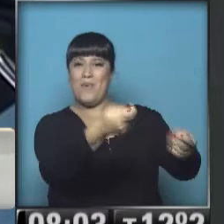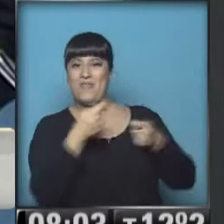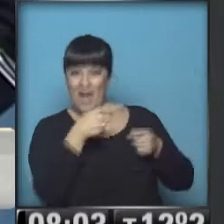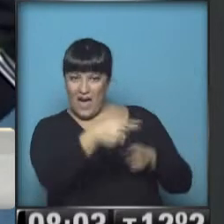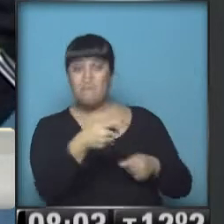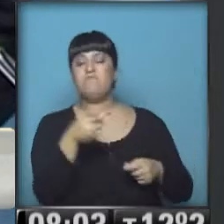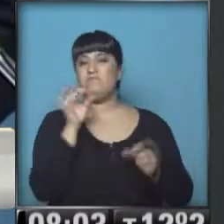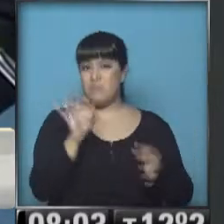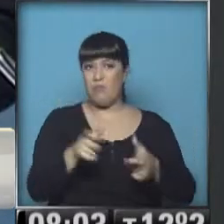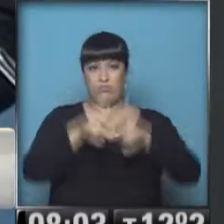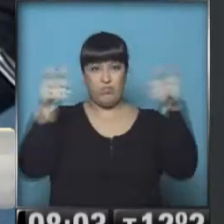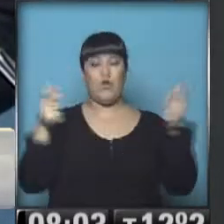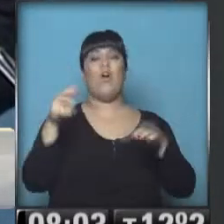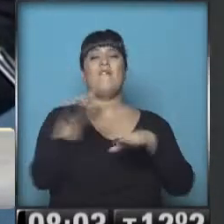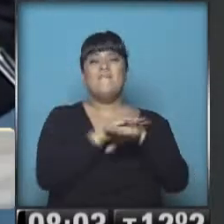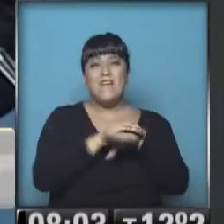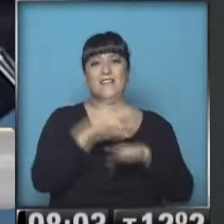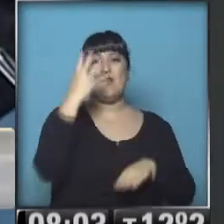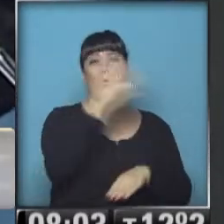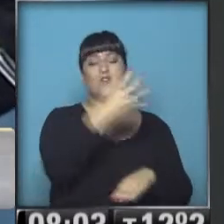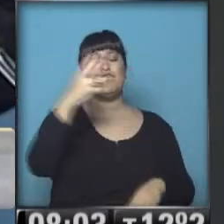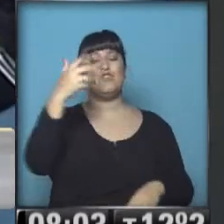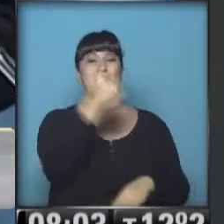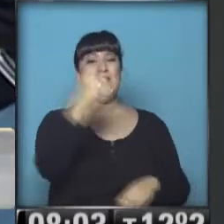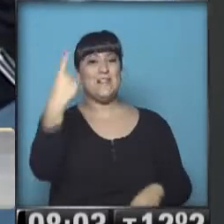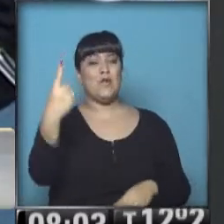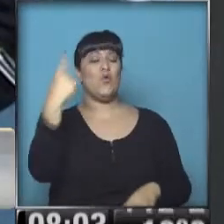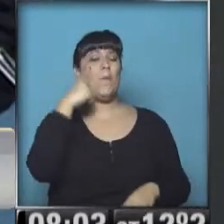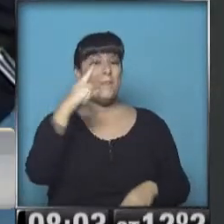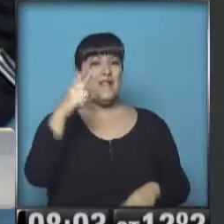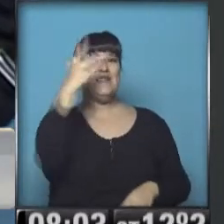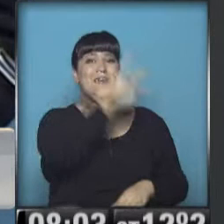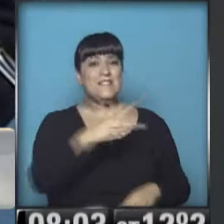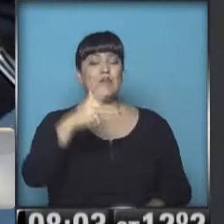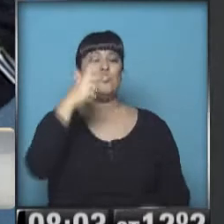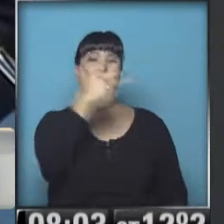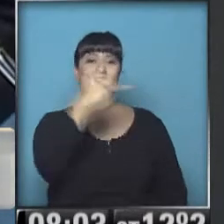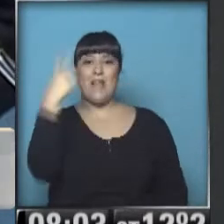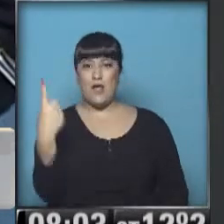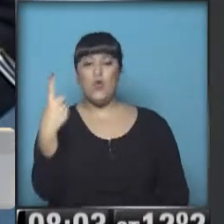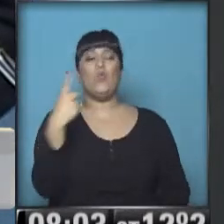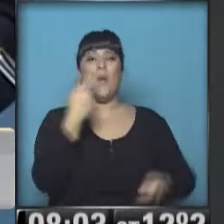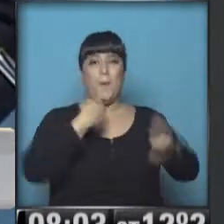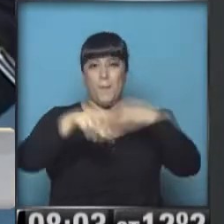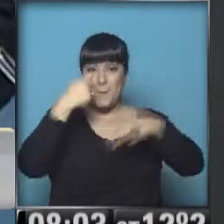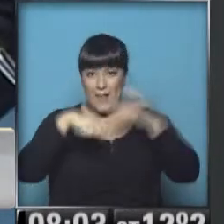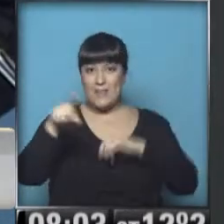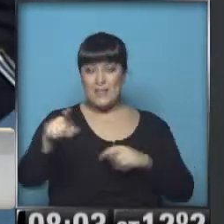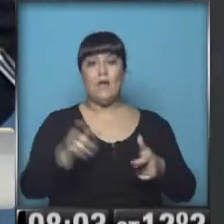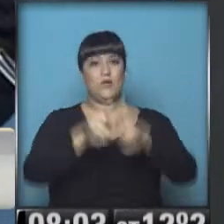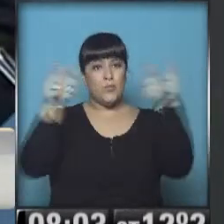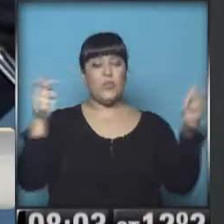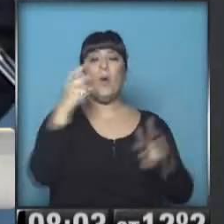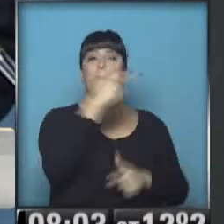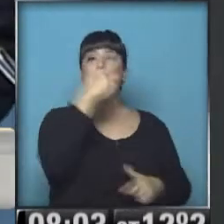sobre la base de 461 1.331 operaciones esto implica a mil 23 por ciento desde el inicio